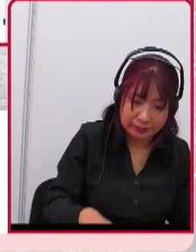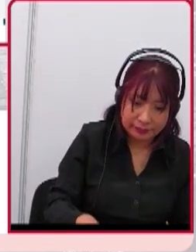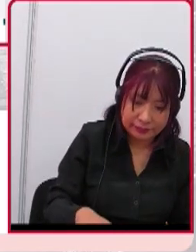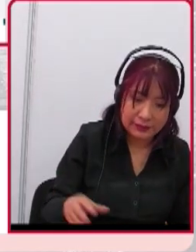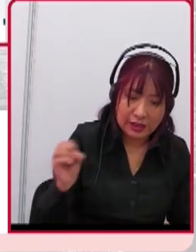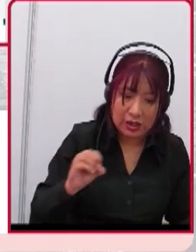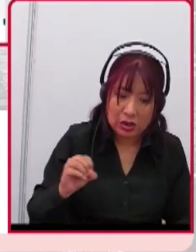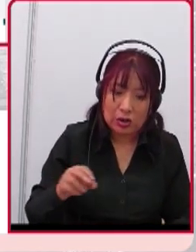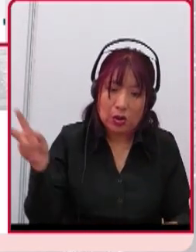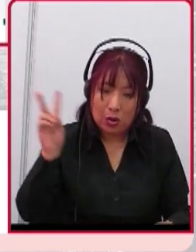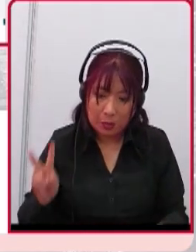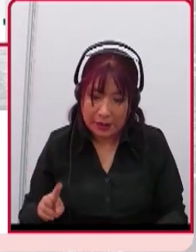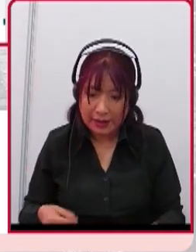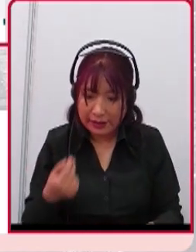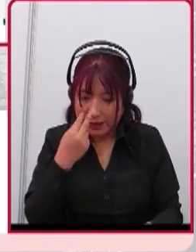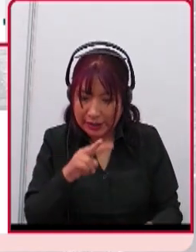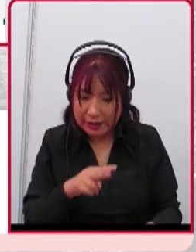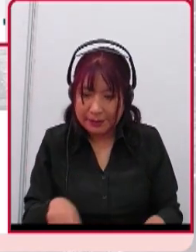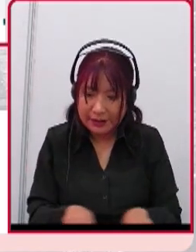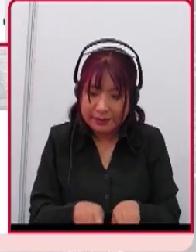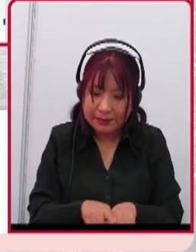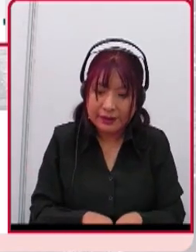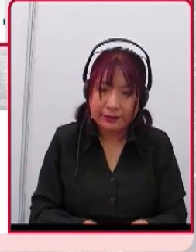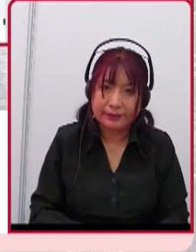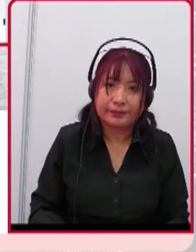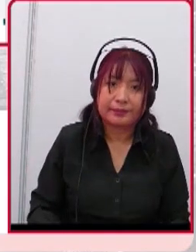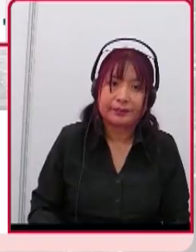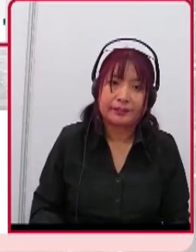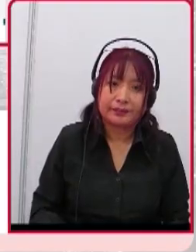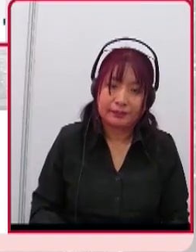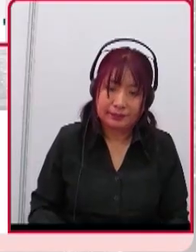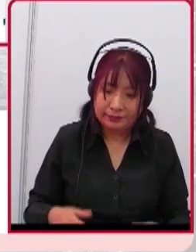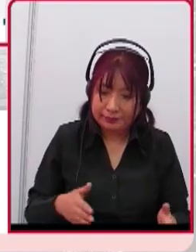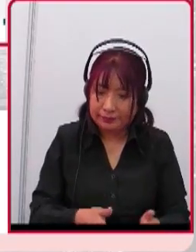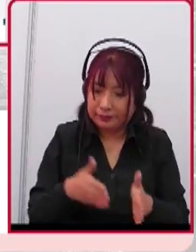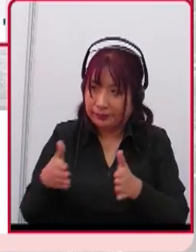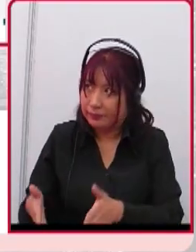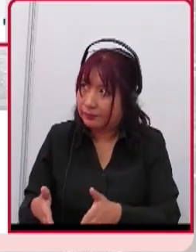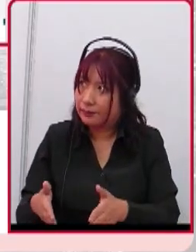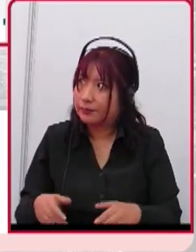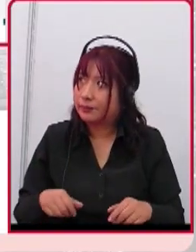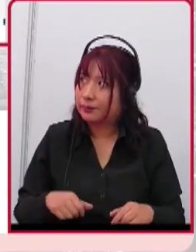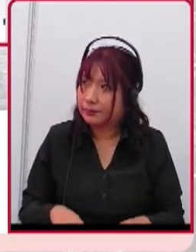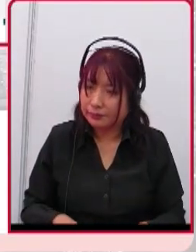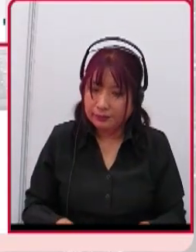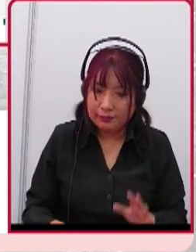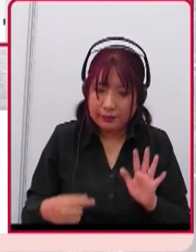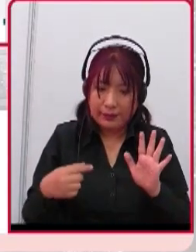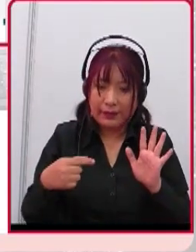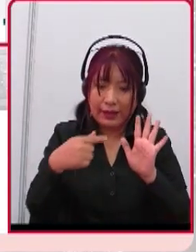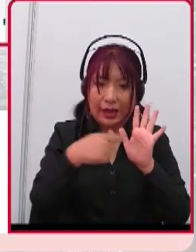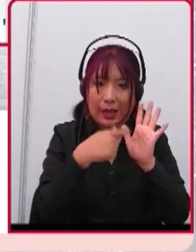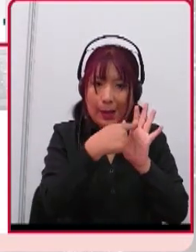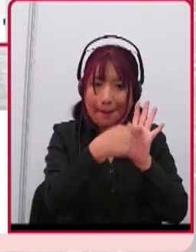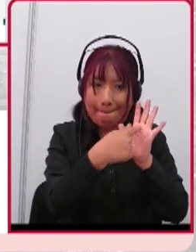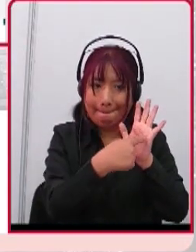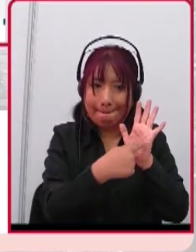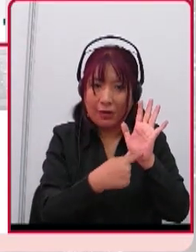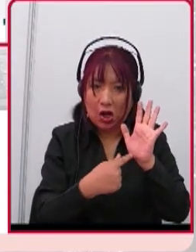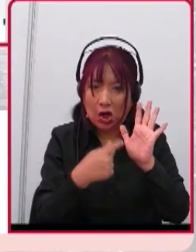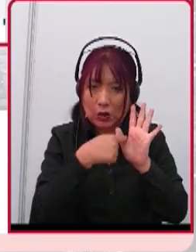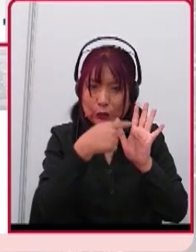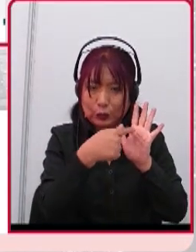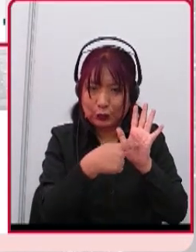de geología. Lo que hacemos en la siguiente imagen directamente es afinar estos puntos, vamos a